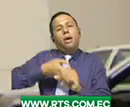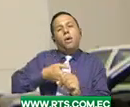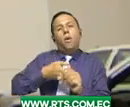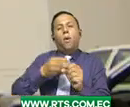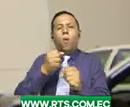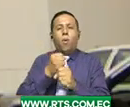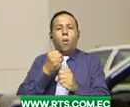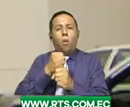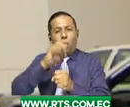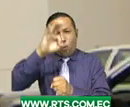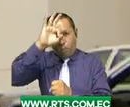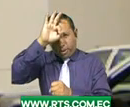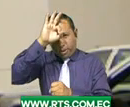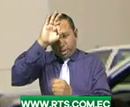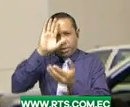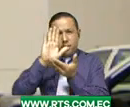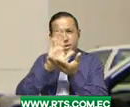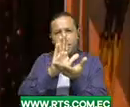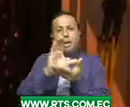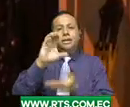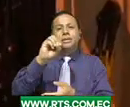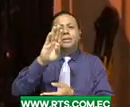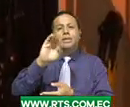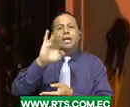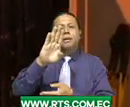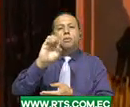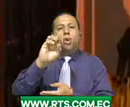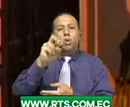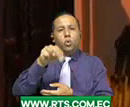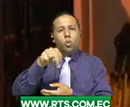Ceibos, en el oeste de Guayaquil.